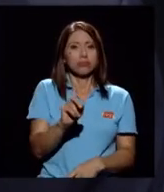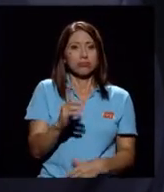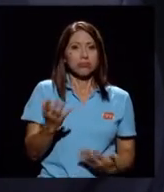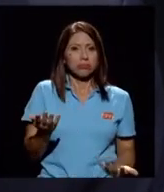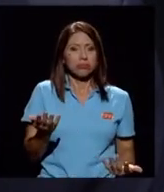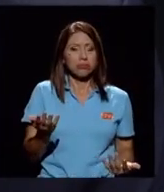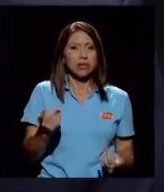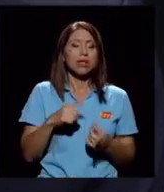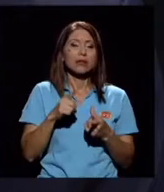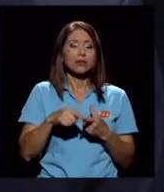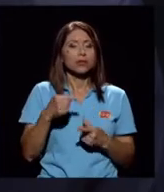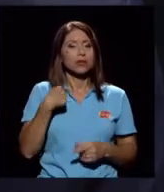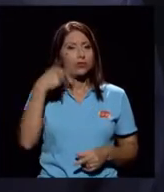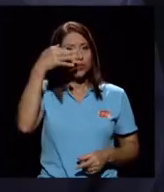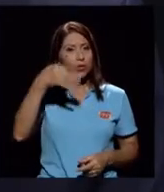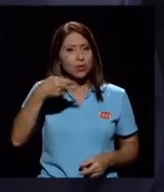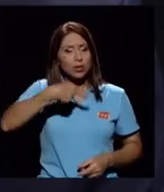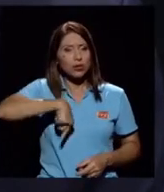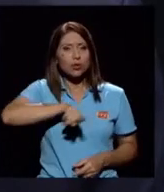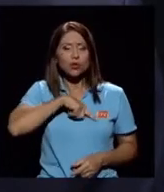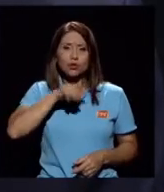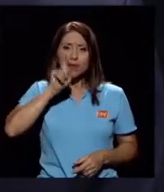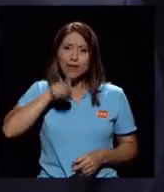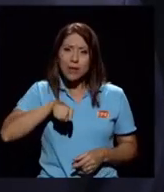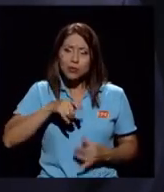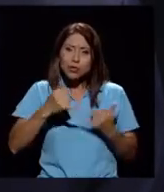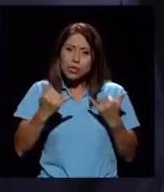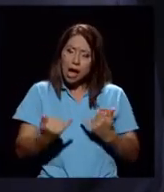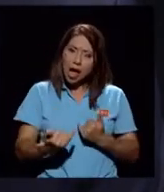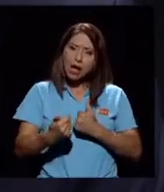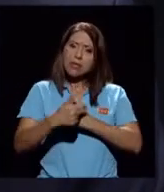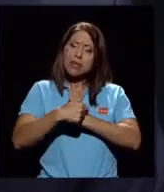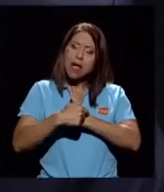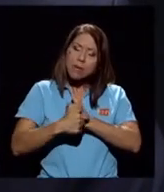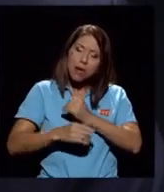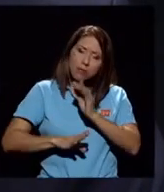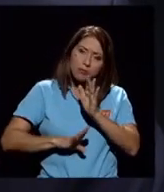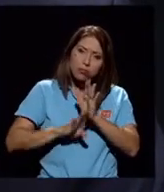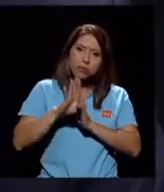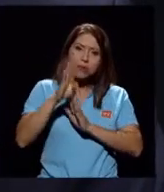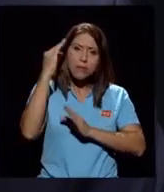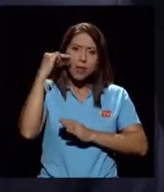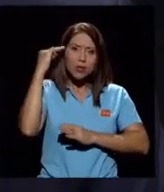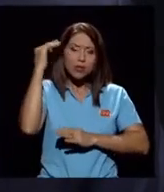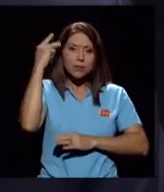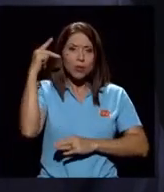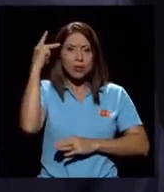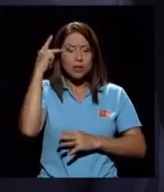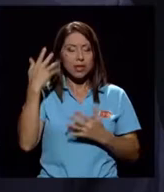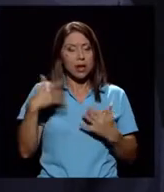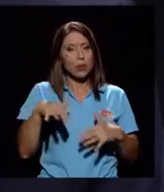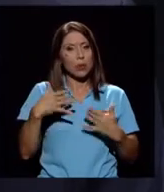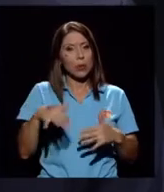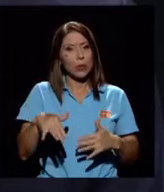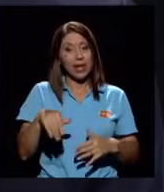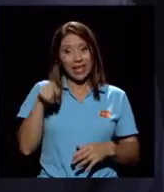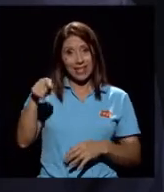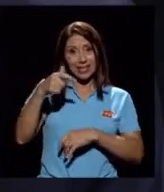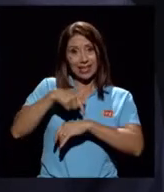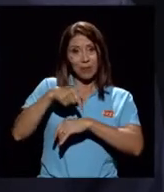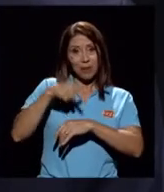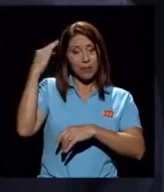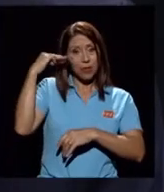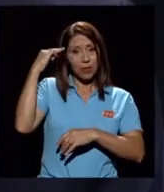me parece que tenemos que entrar en una etapa de madurez política mucho mayor y esa etapa de madurez política mucho mayor es